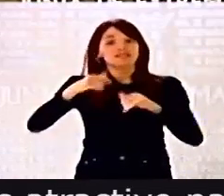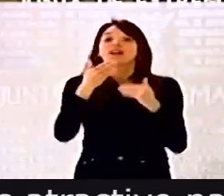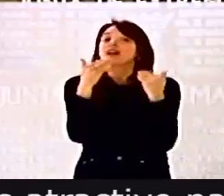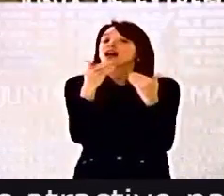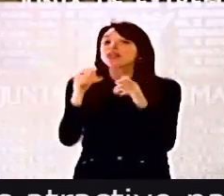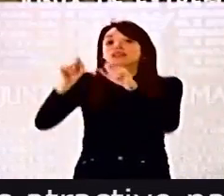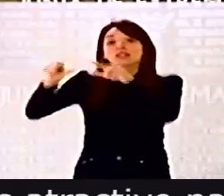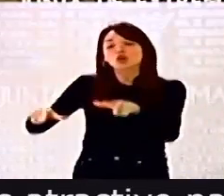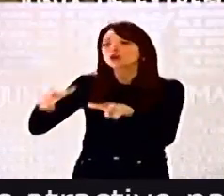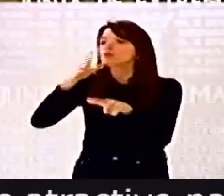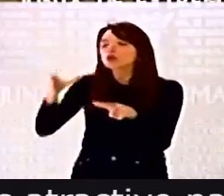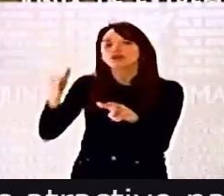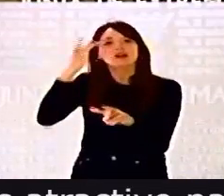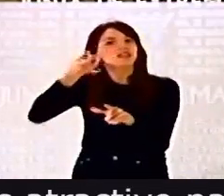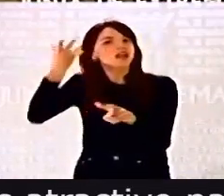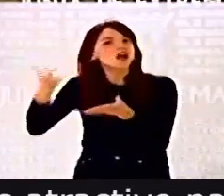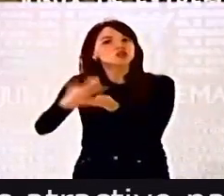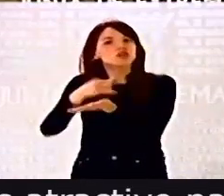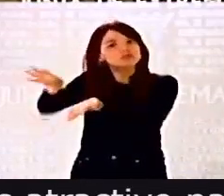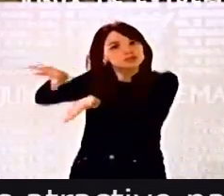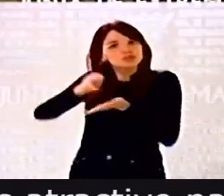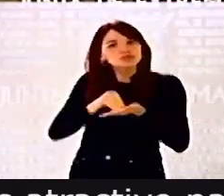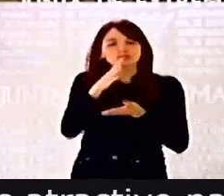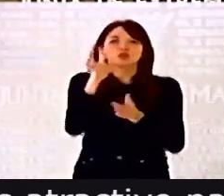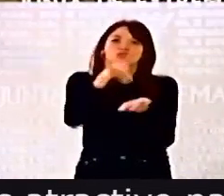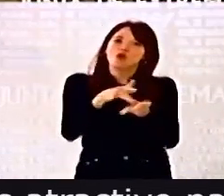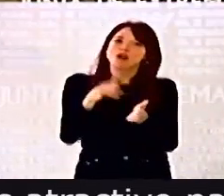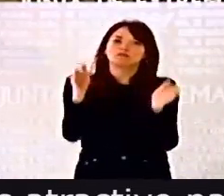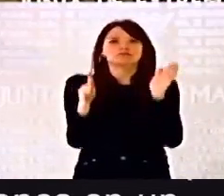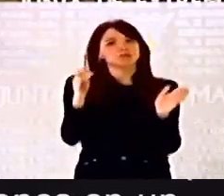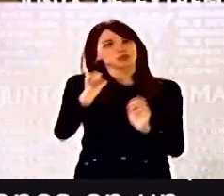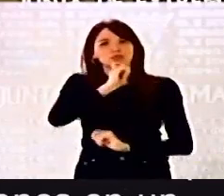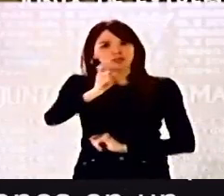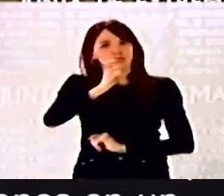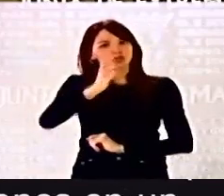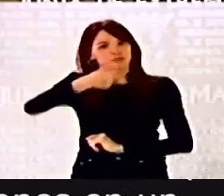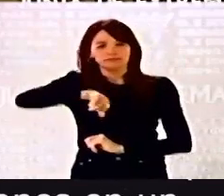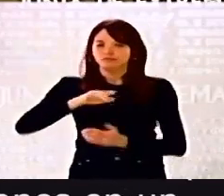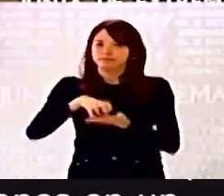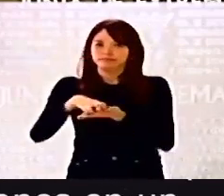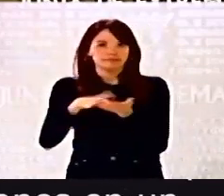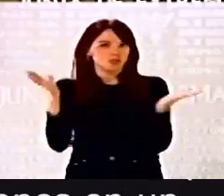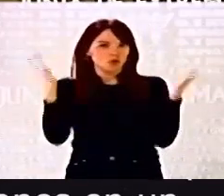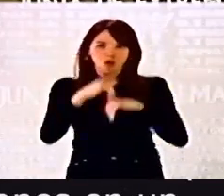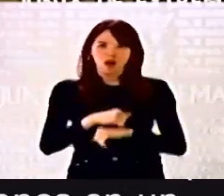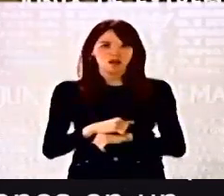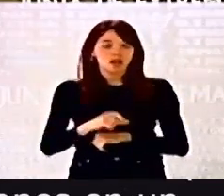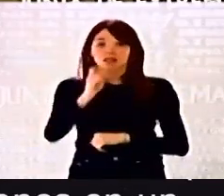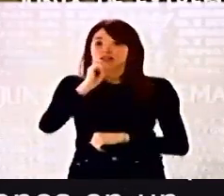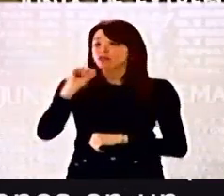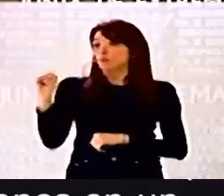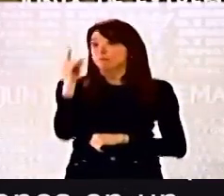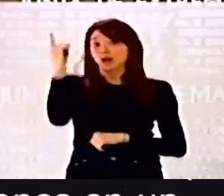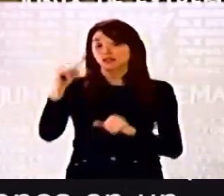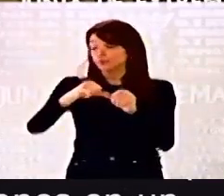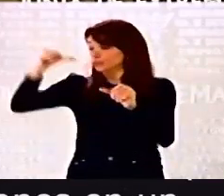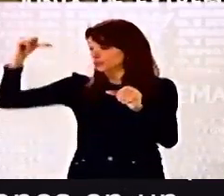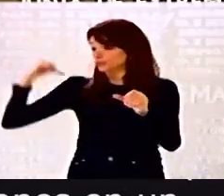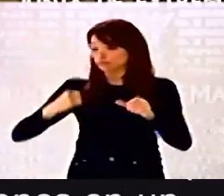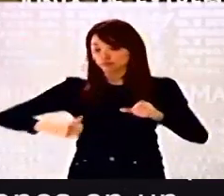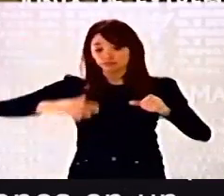sus aportaciones en un momento muy difícil, no podemos negarlo, quizás uno de los más difíciles que nos haya